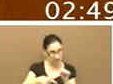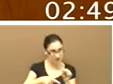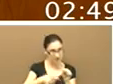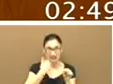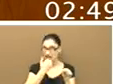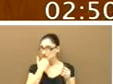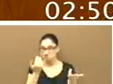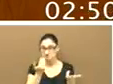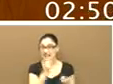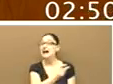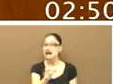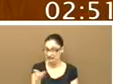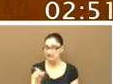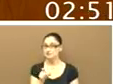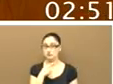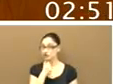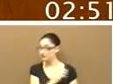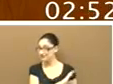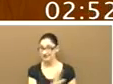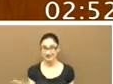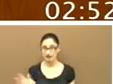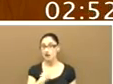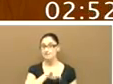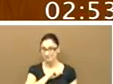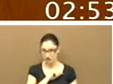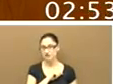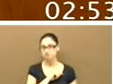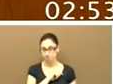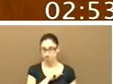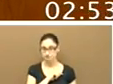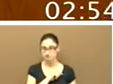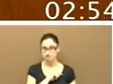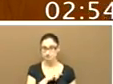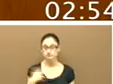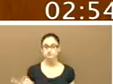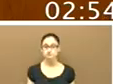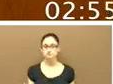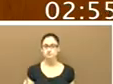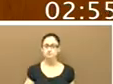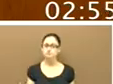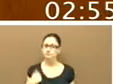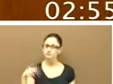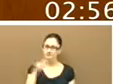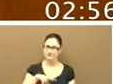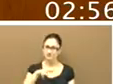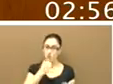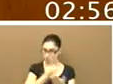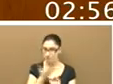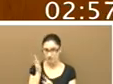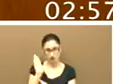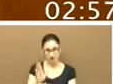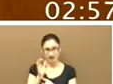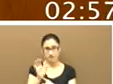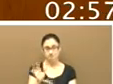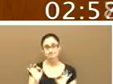entusiasmo levanta entre todos los españolitos de a pie y no de a pie. He leído atentamente la propuesta de